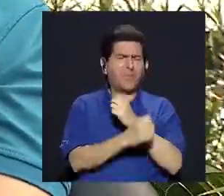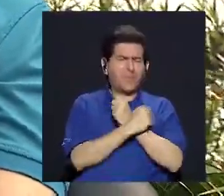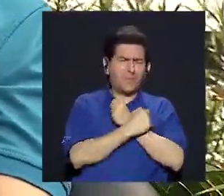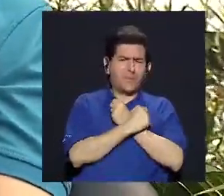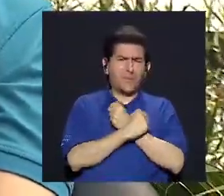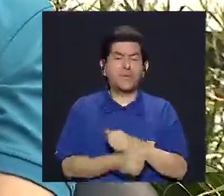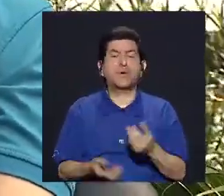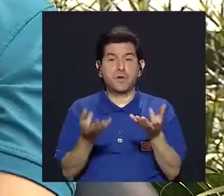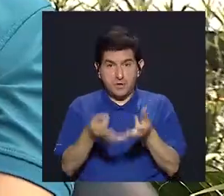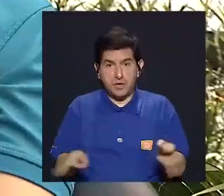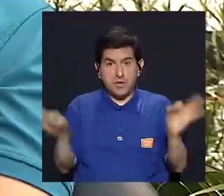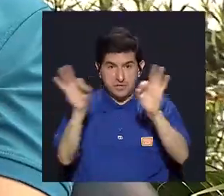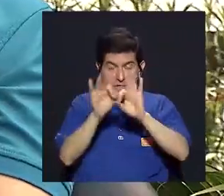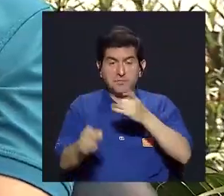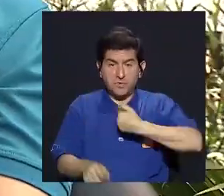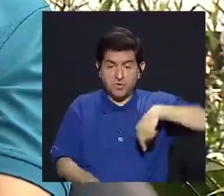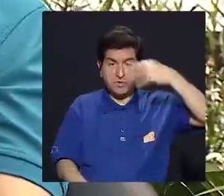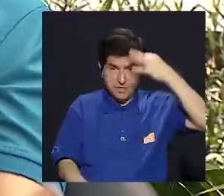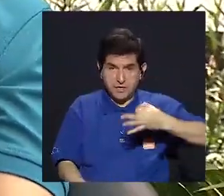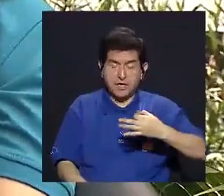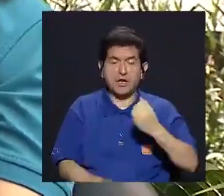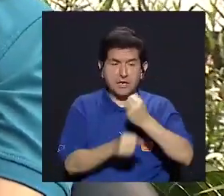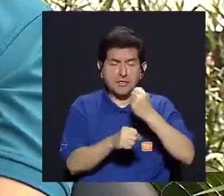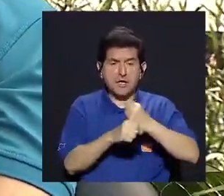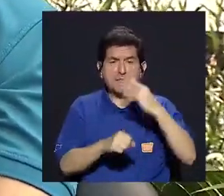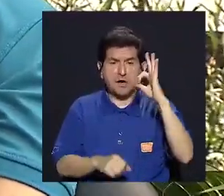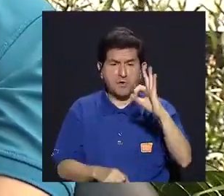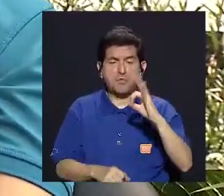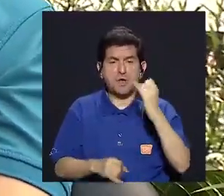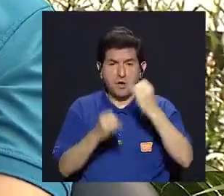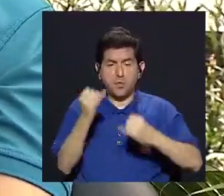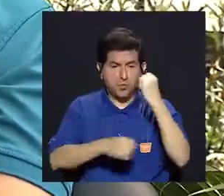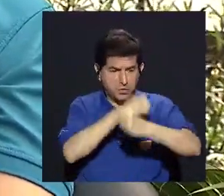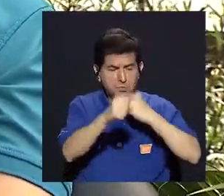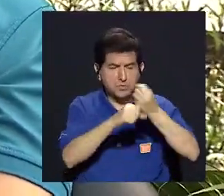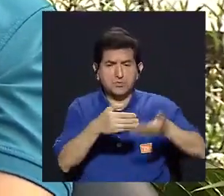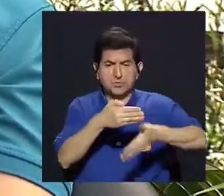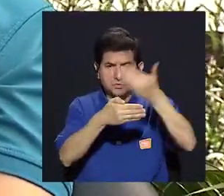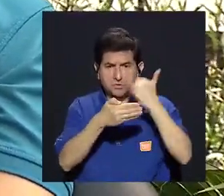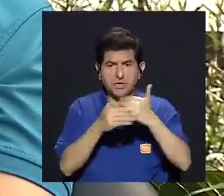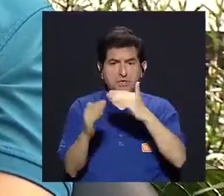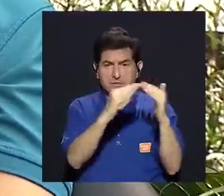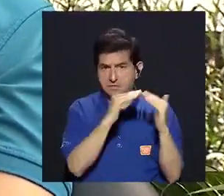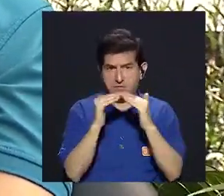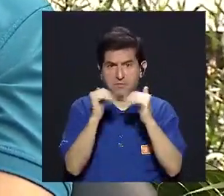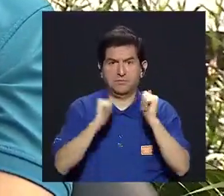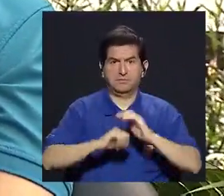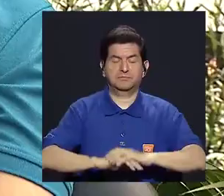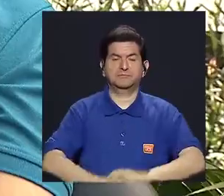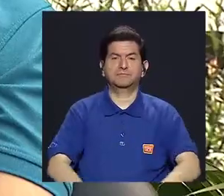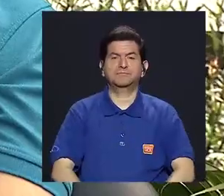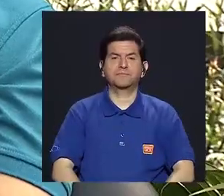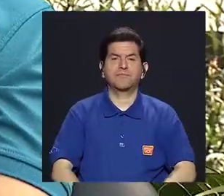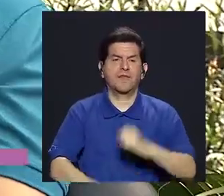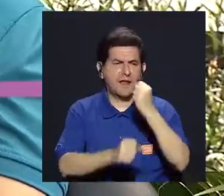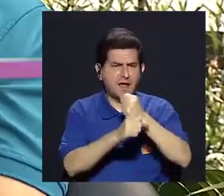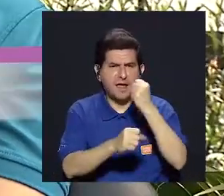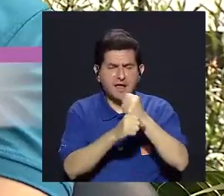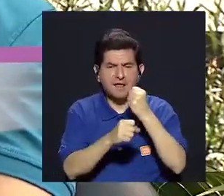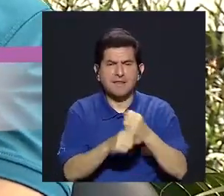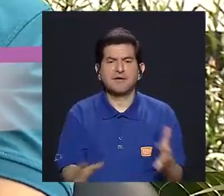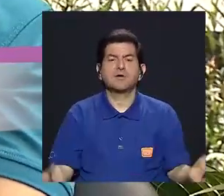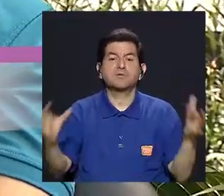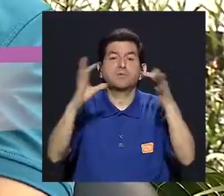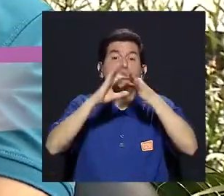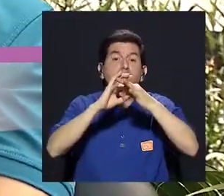ahí eso ya significa mucho para nosotros algo se ha estado haciendo bien en las últimas décadas en cuanto a comunidad entonces el trabajo se